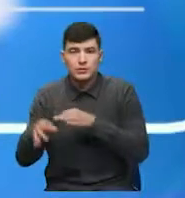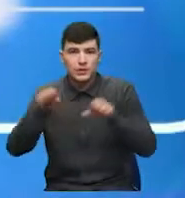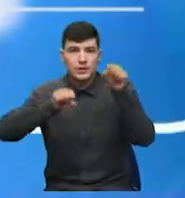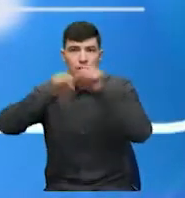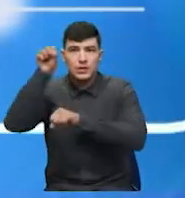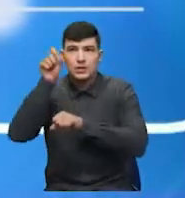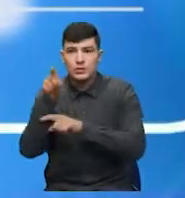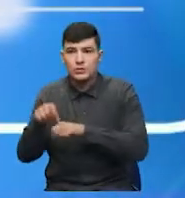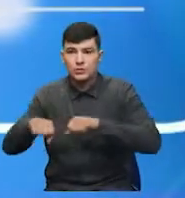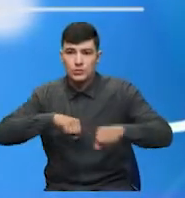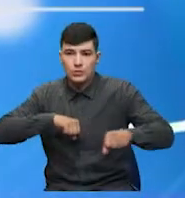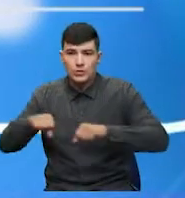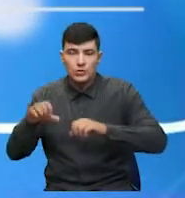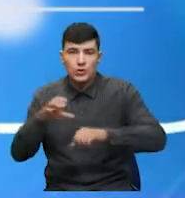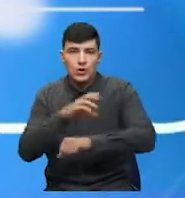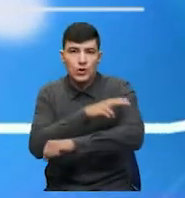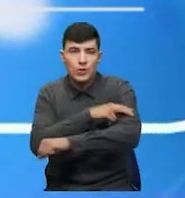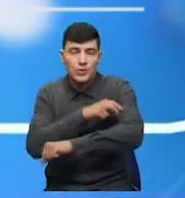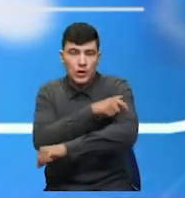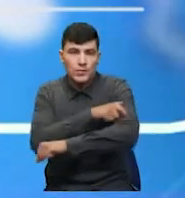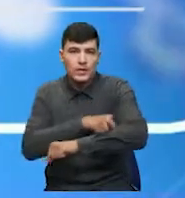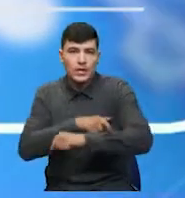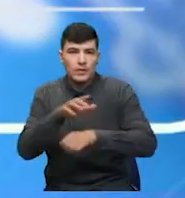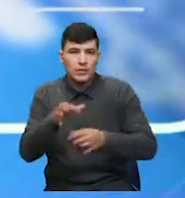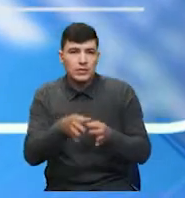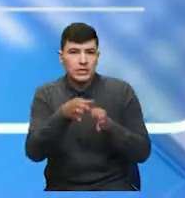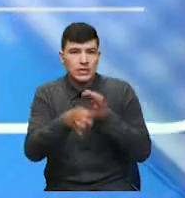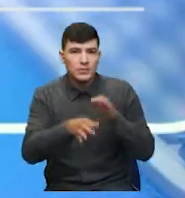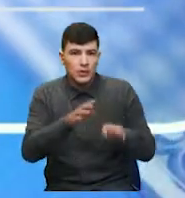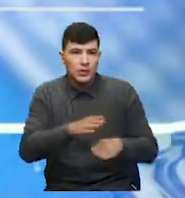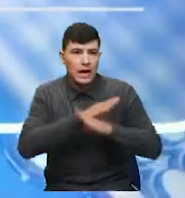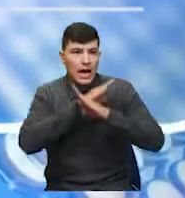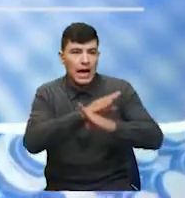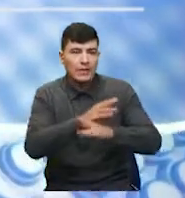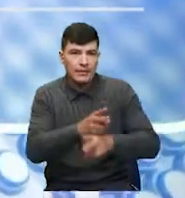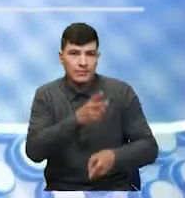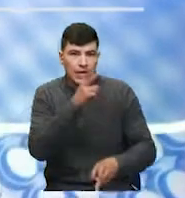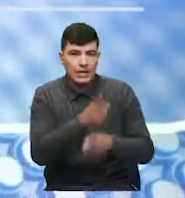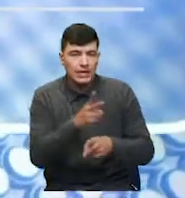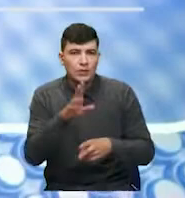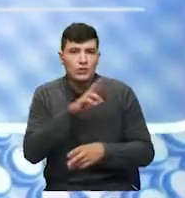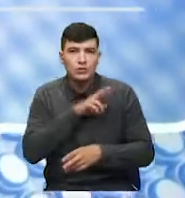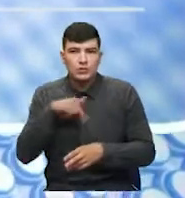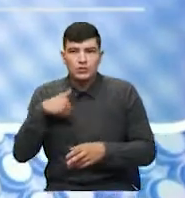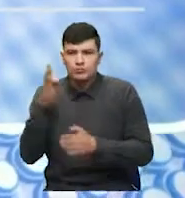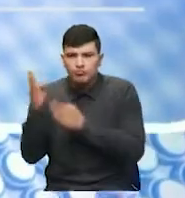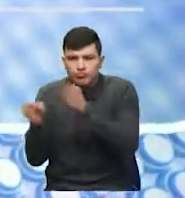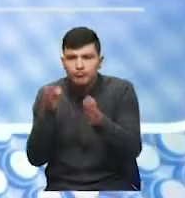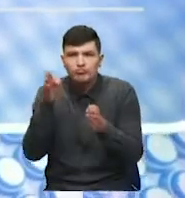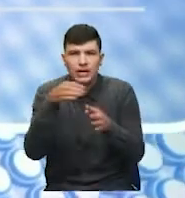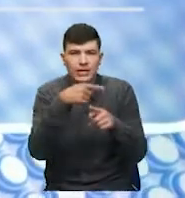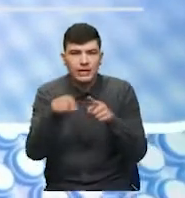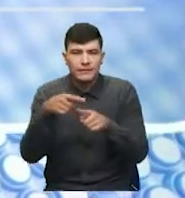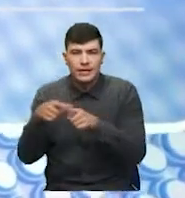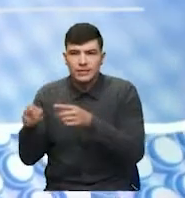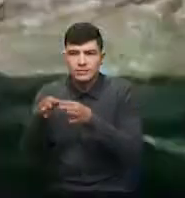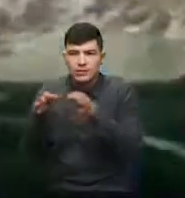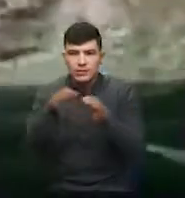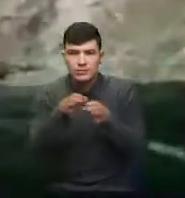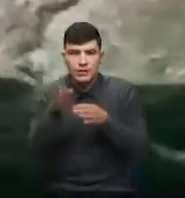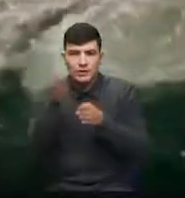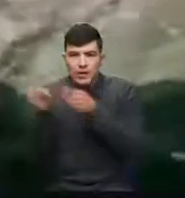La activación del Comité Municipal de Riesgos, hicimos algunas visitas en el sector de Puente de la Palmera y en el sector de Montecillo